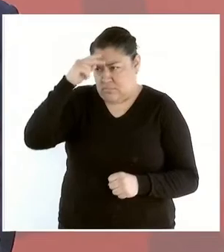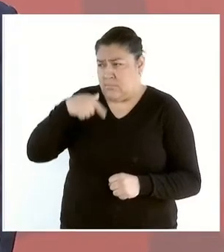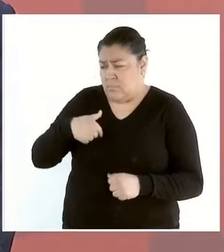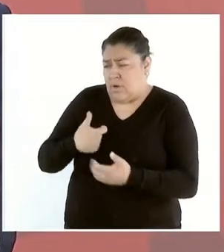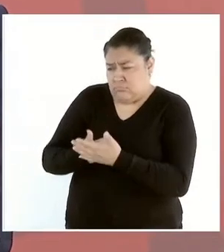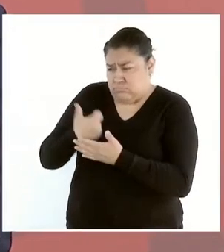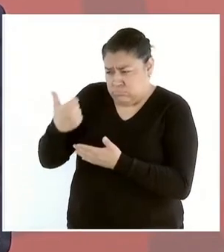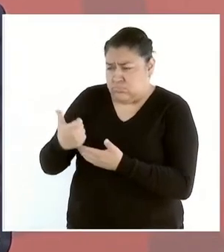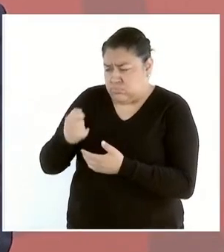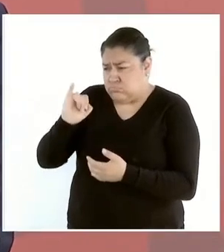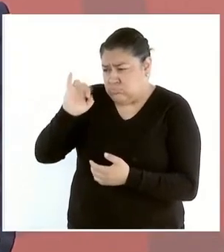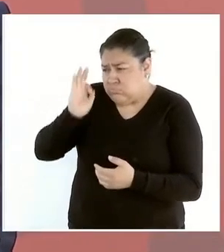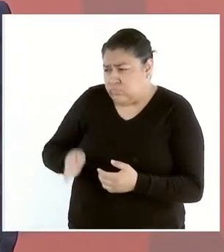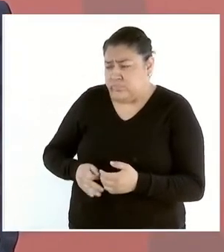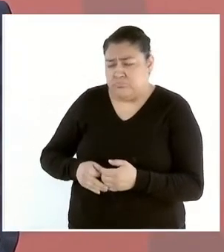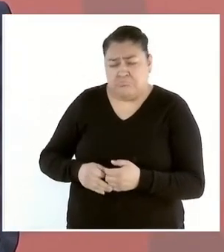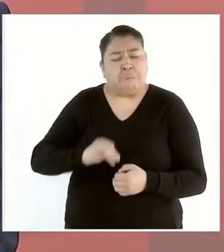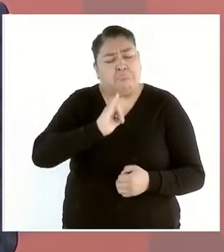juarista